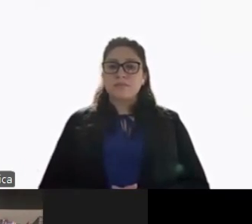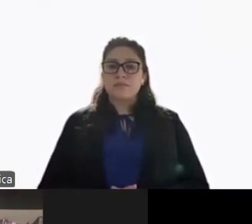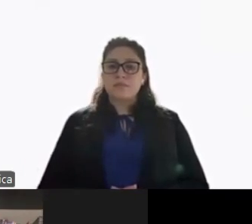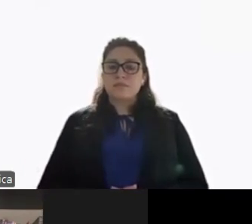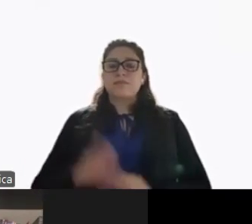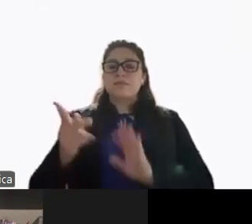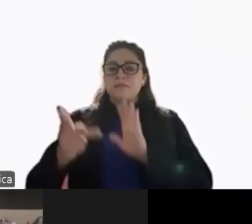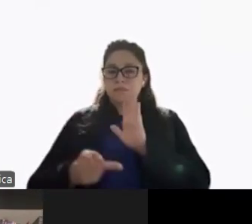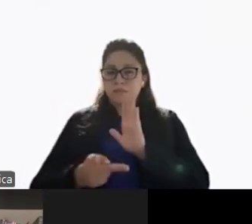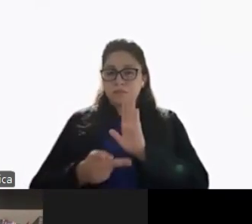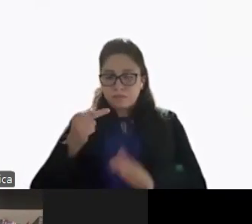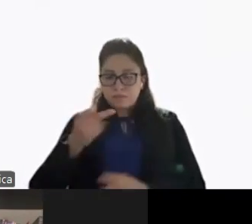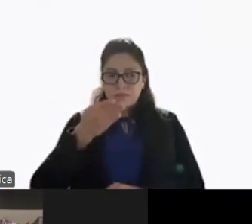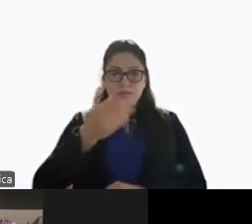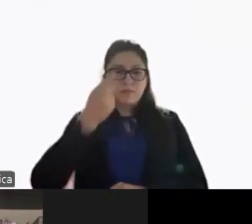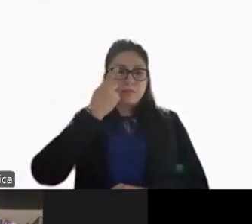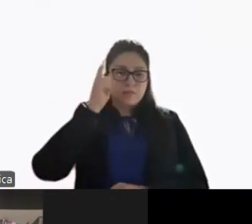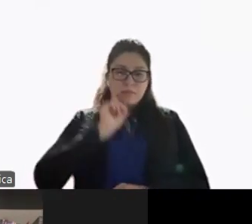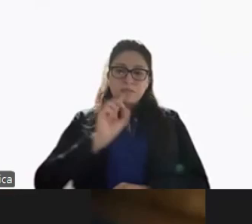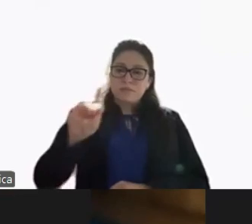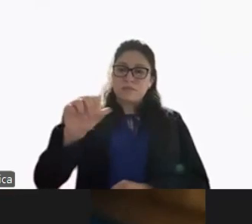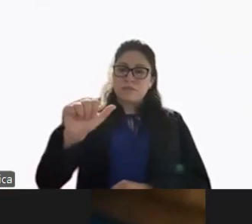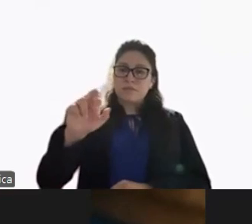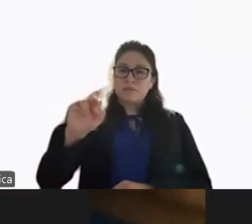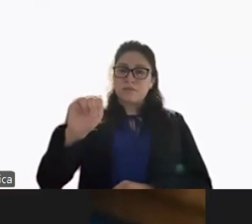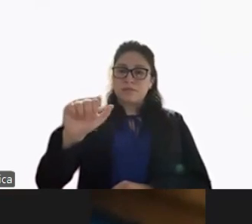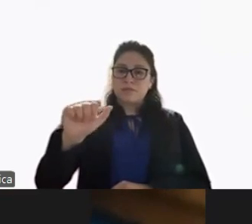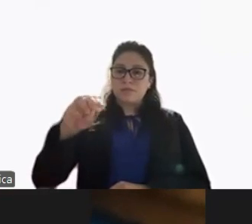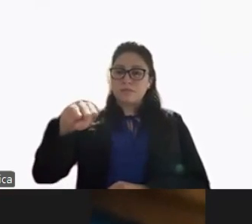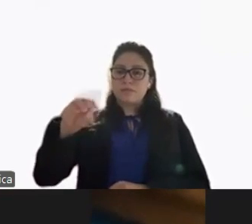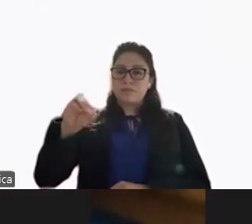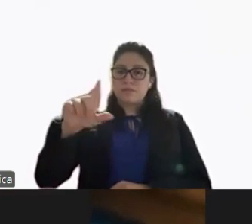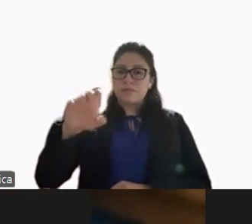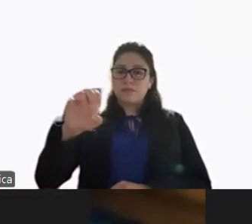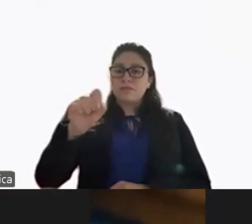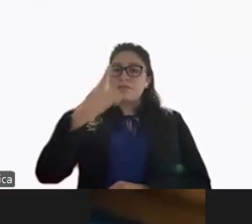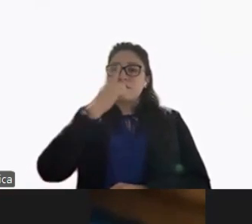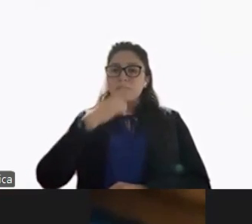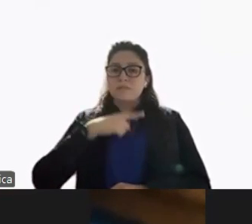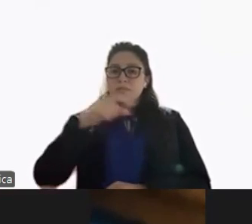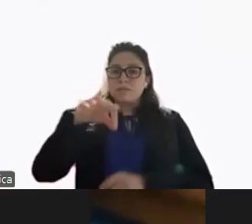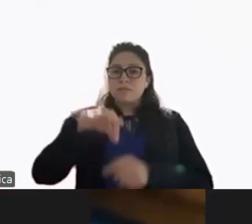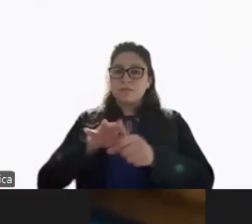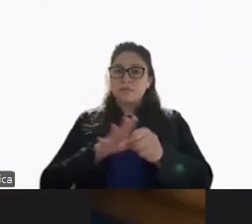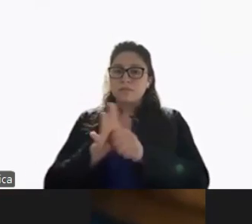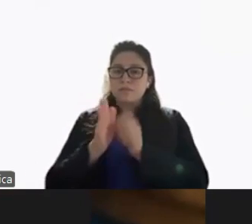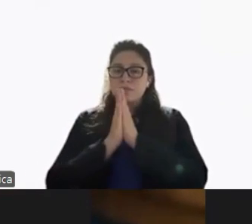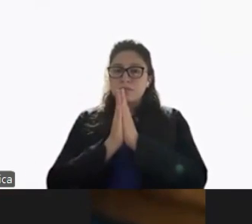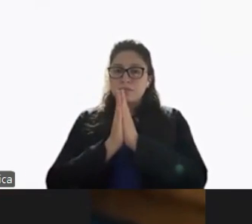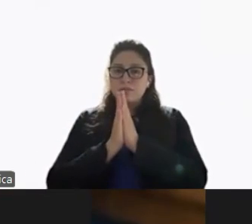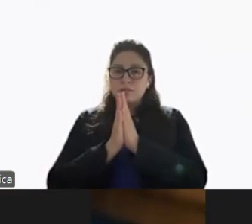Diputada Guadalupe Morales Rubio, ¿nos puede dar el sentido de su voto?